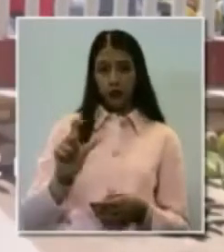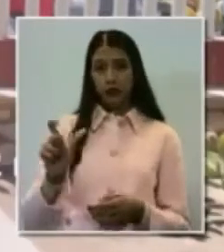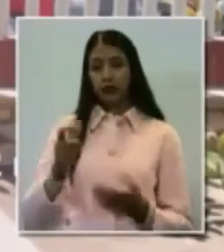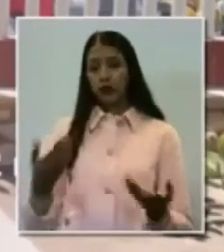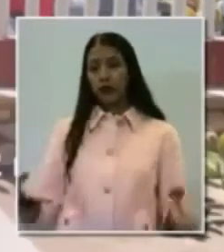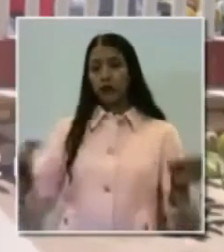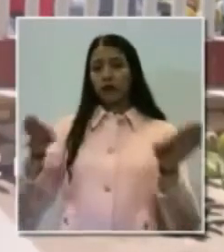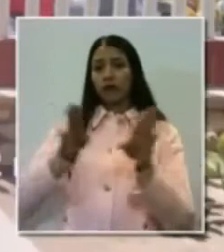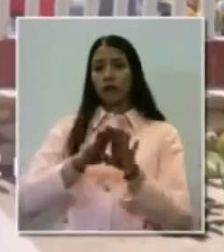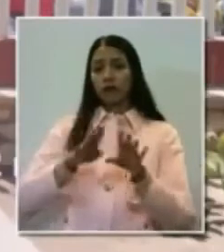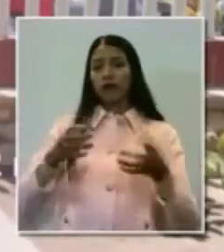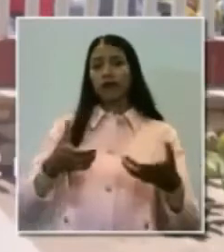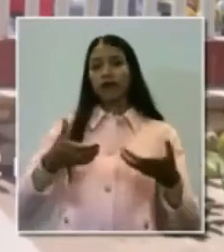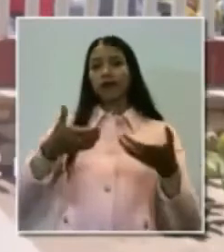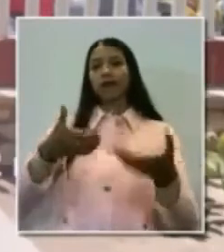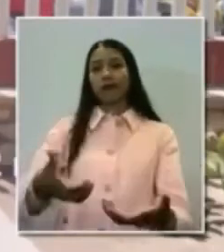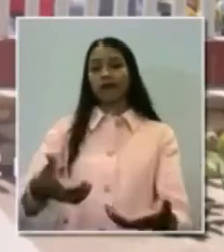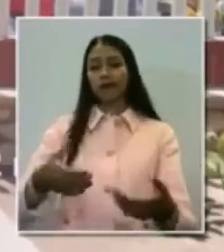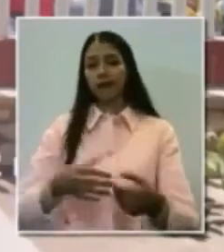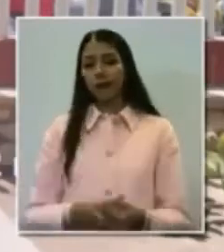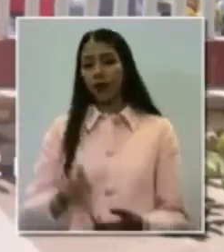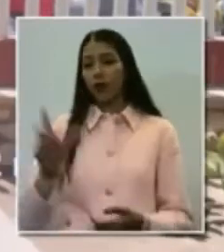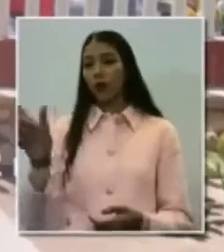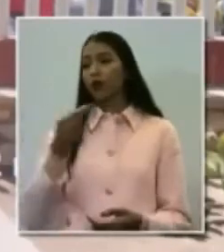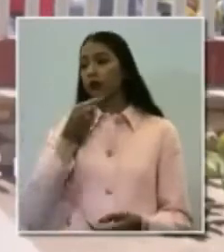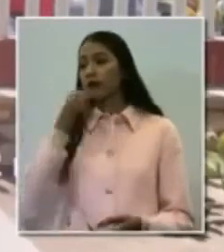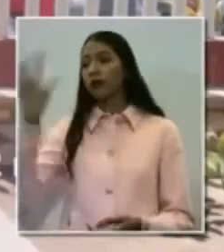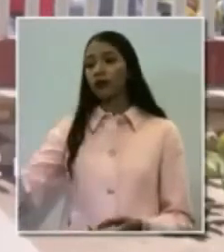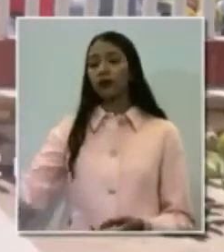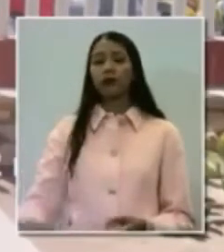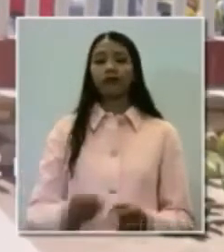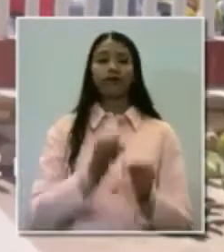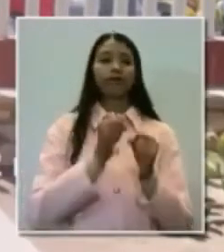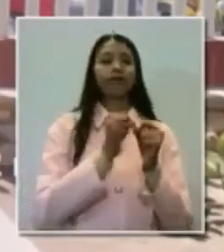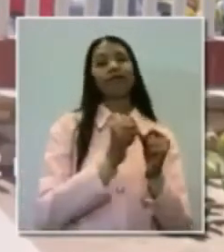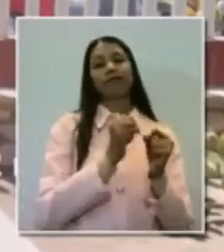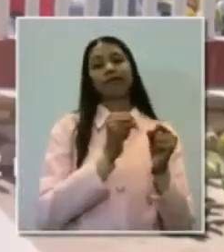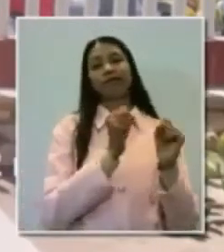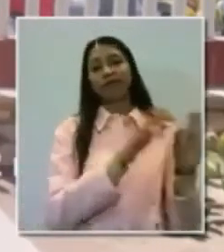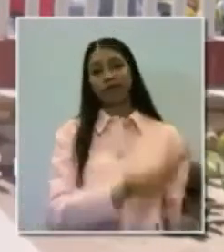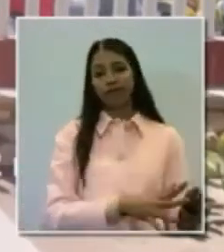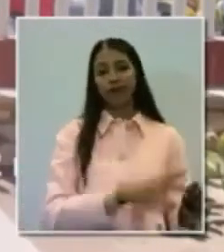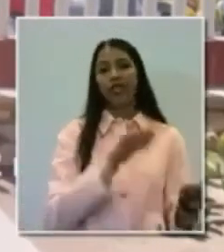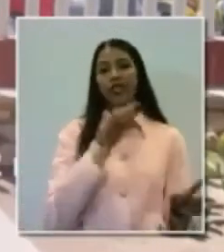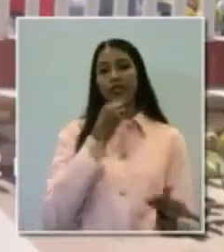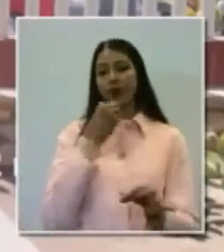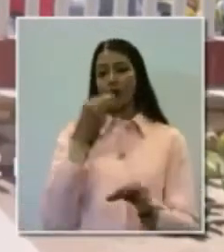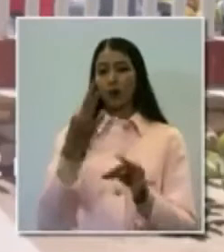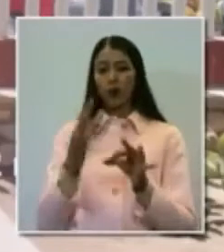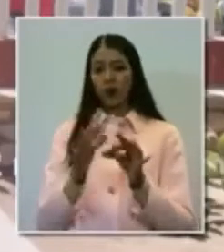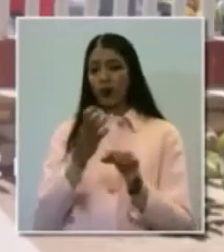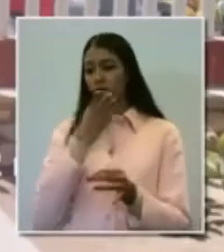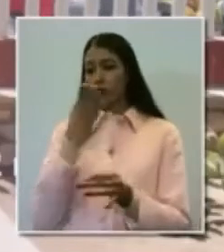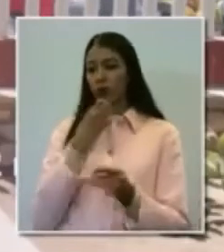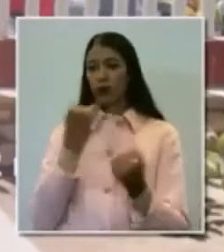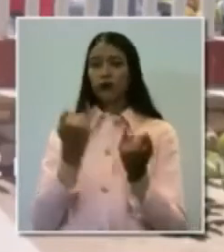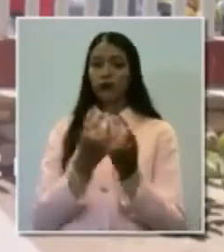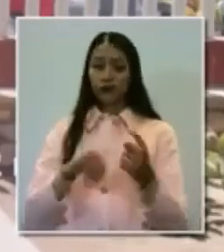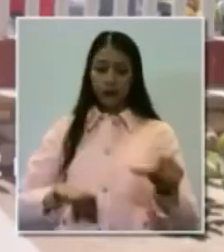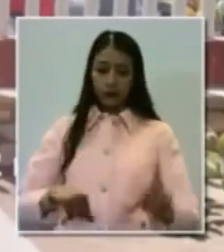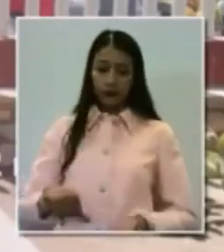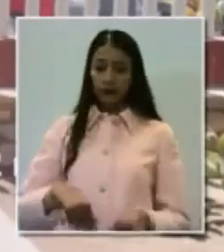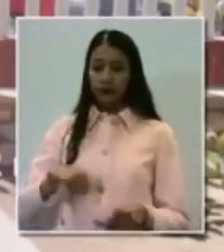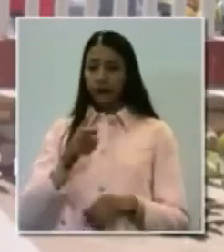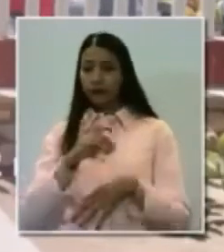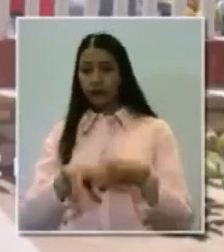se cierran las vialidades, desde el recoger al niño de manera puntual, así como las actividades económicas que se deben generar